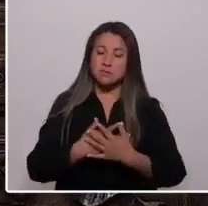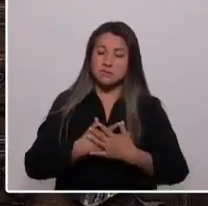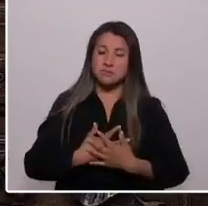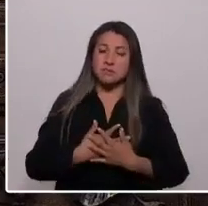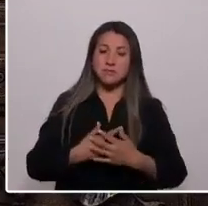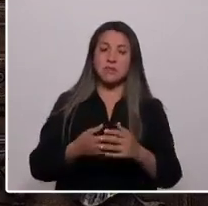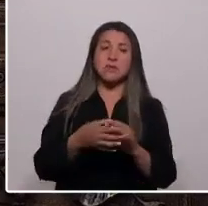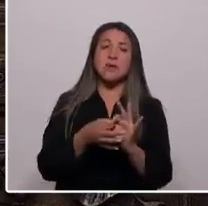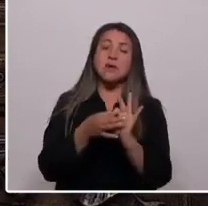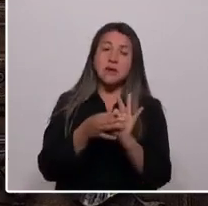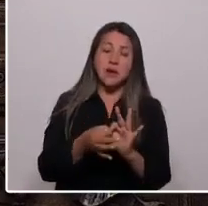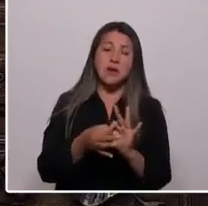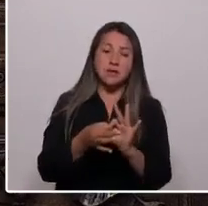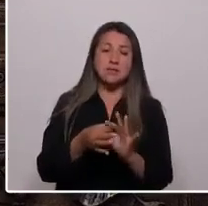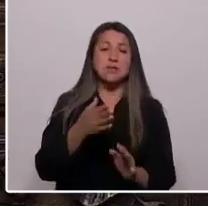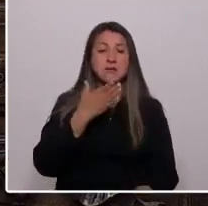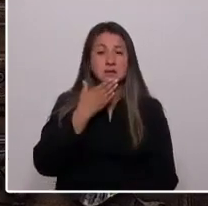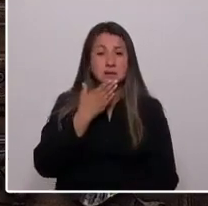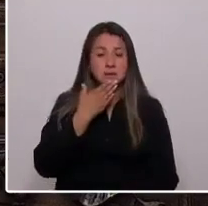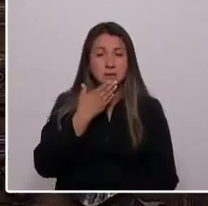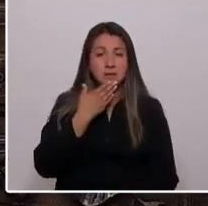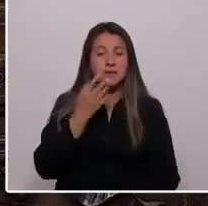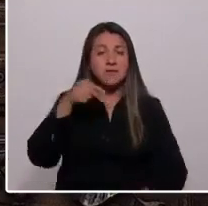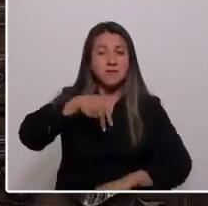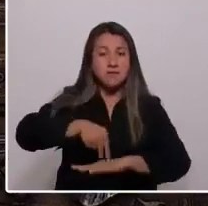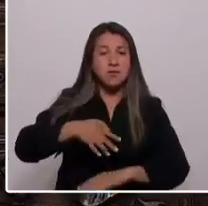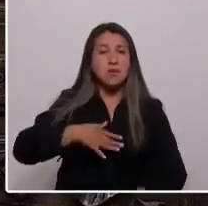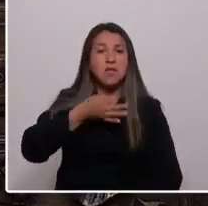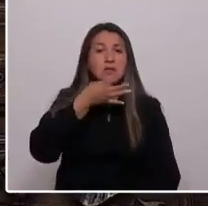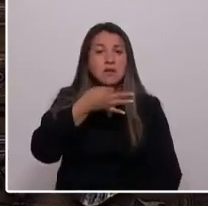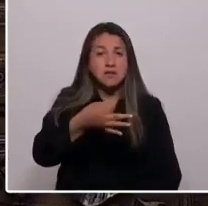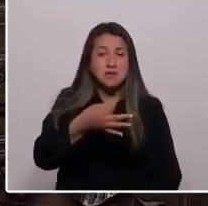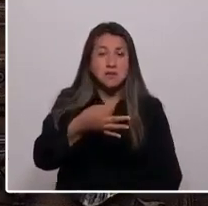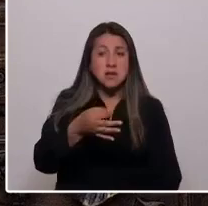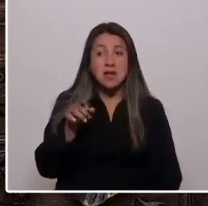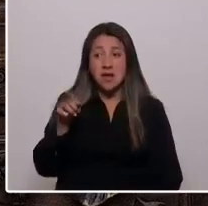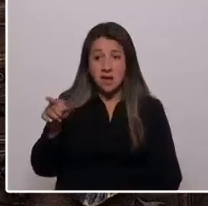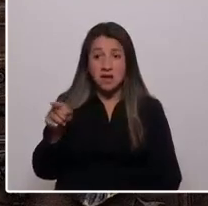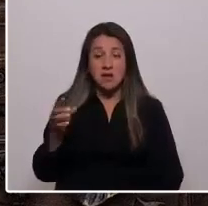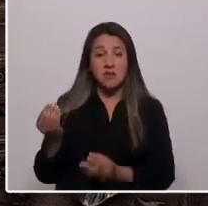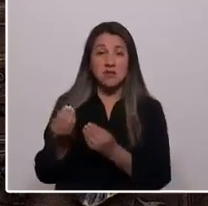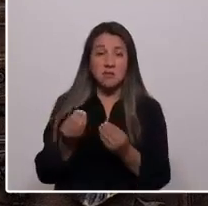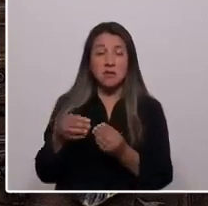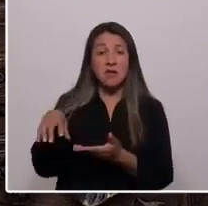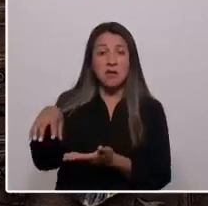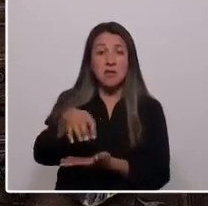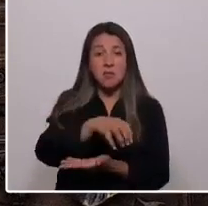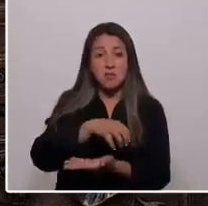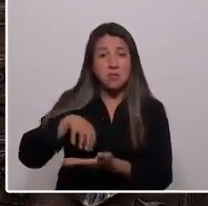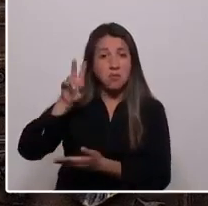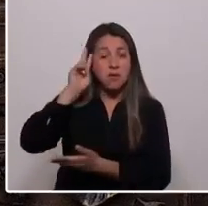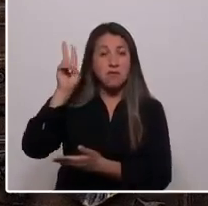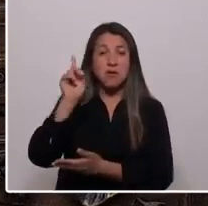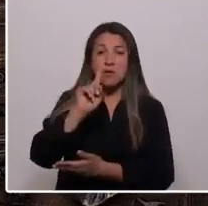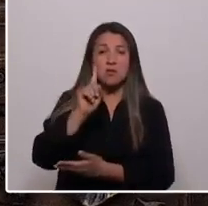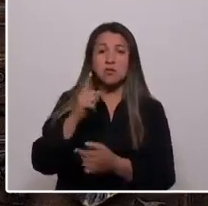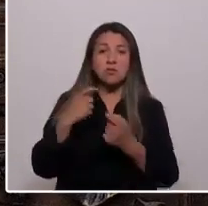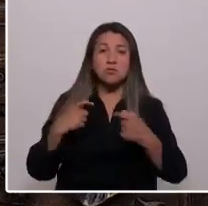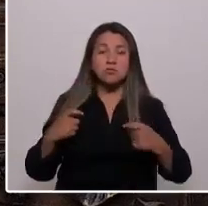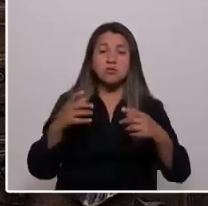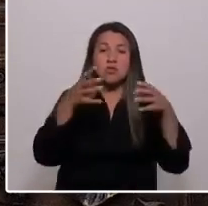muchas gracias pero también le vengo a decir de que ahí quedó claro que los pueblos originarios no somos minoría